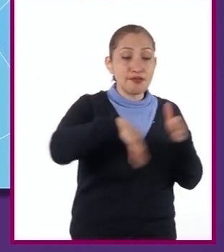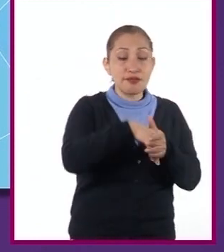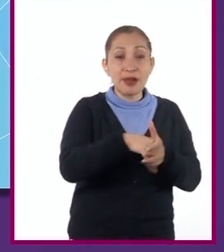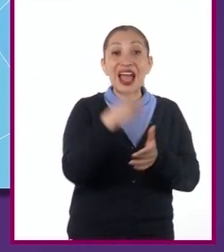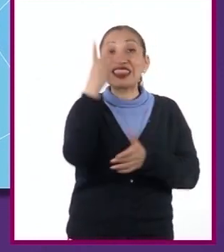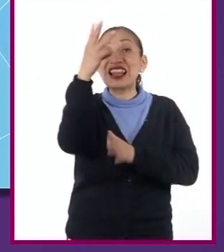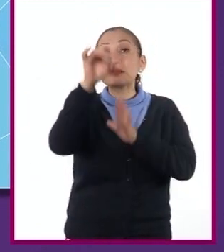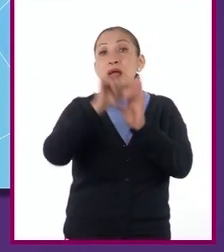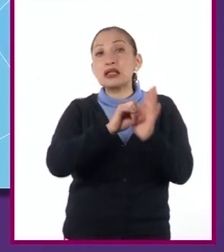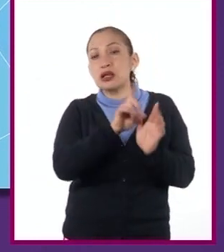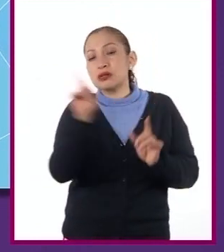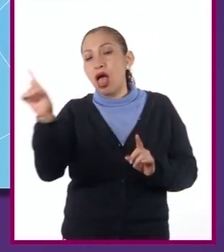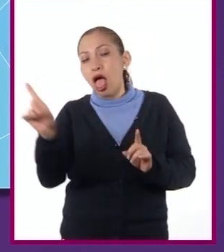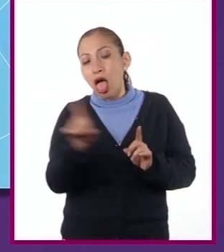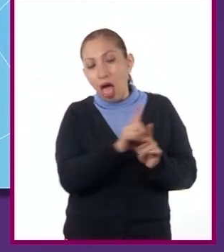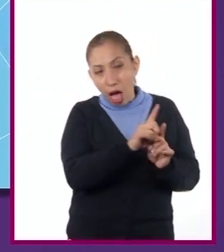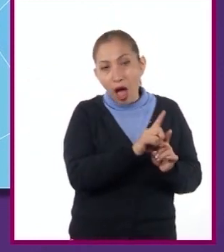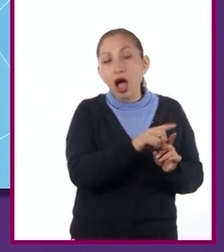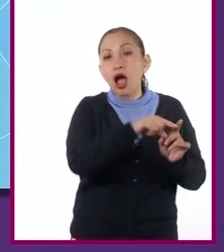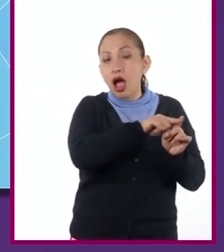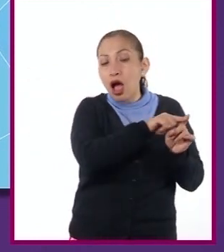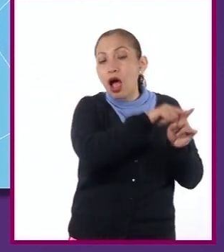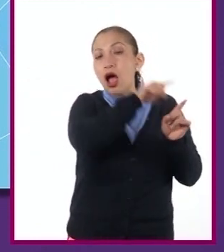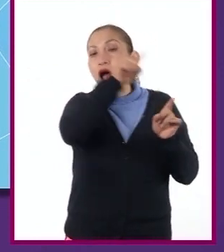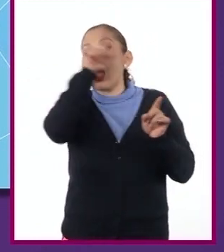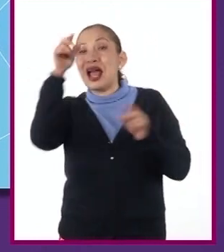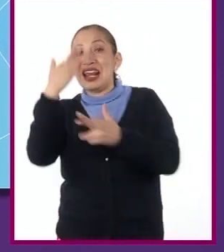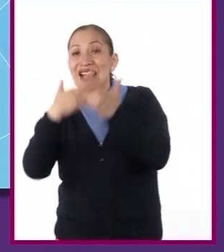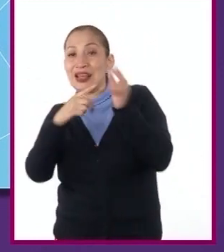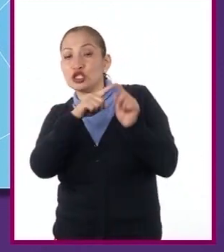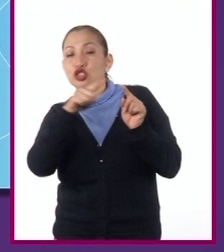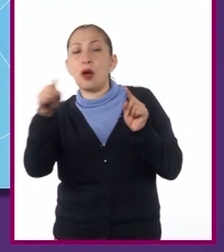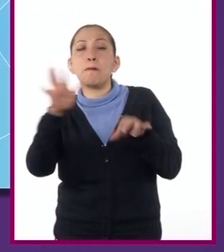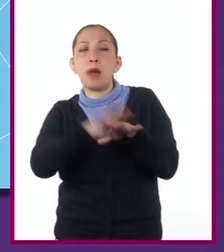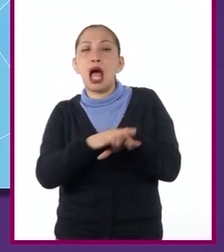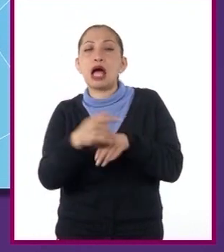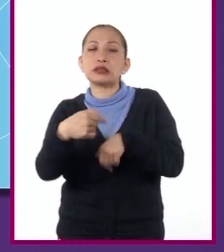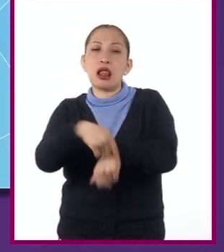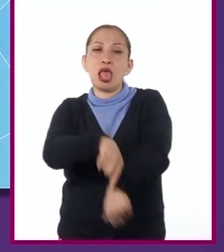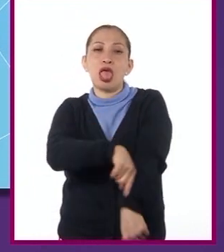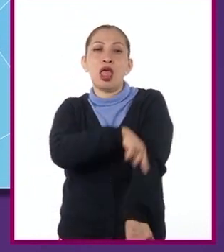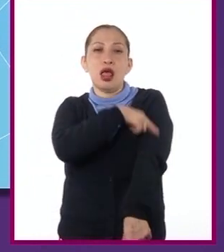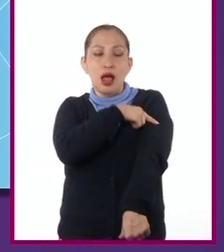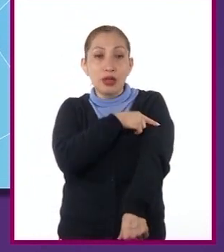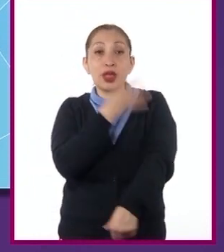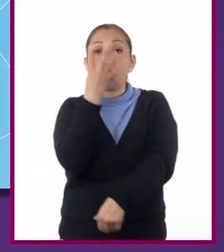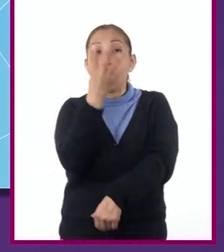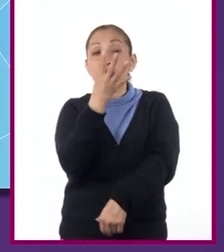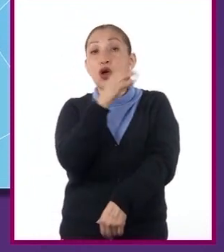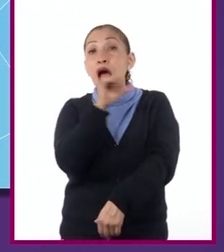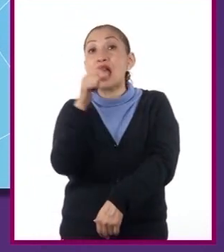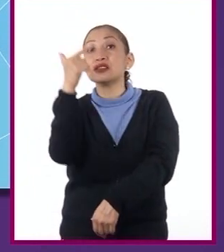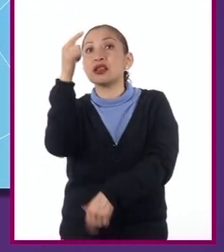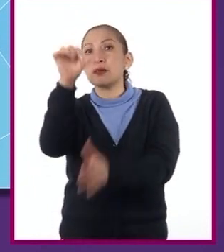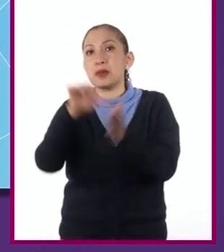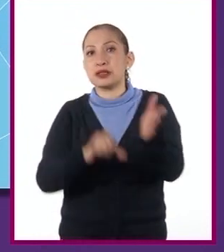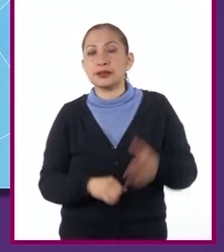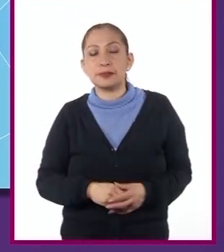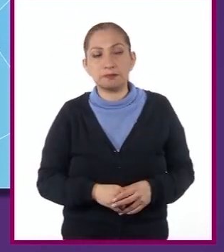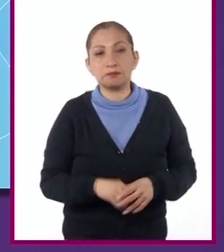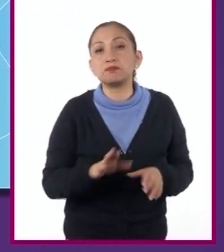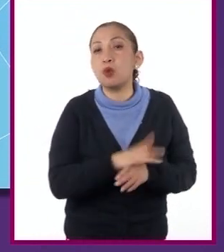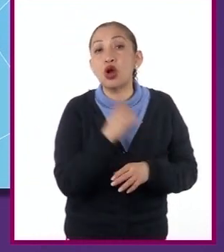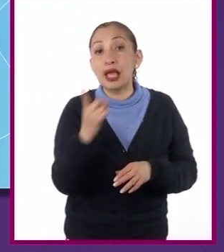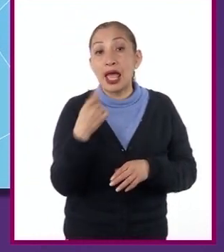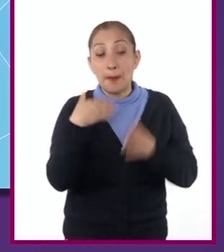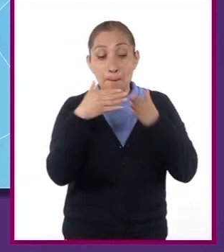3 meses y de regreso el trayecto era un poco más tardado, de 4 a 7 meses, ya que